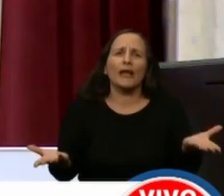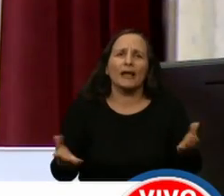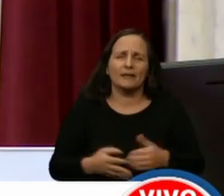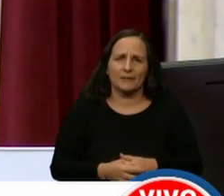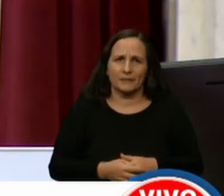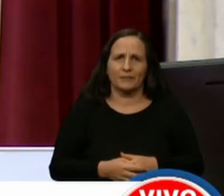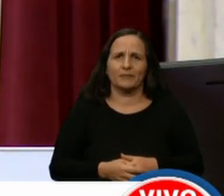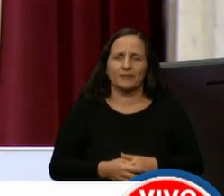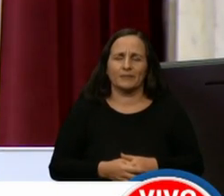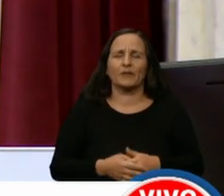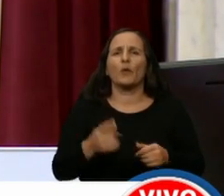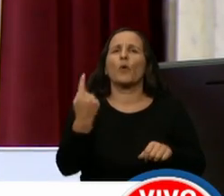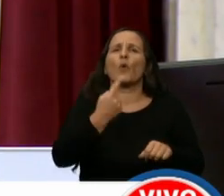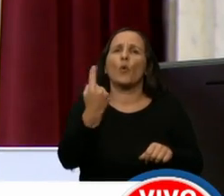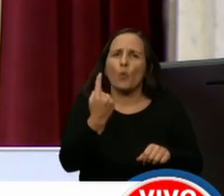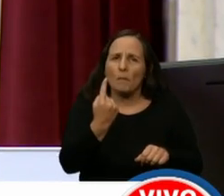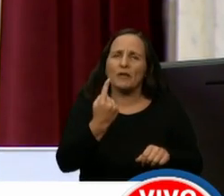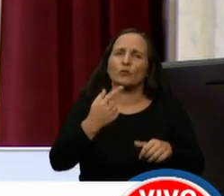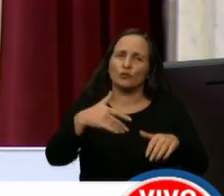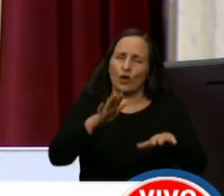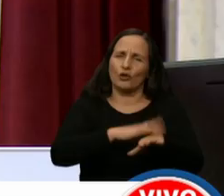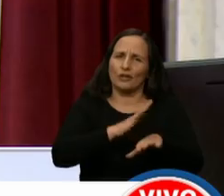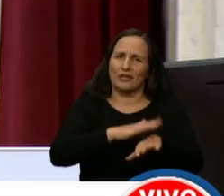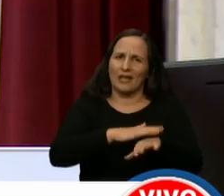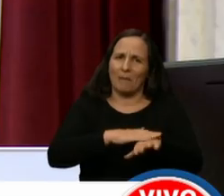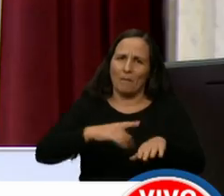vamos a darles un minuto para que se logren